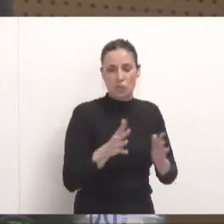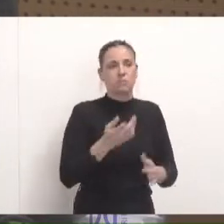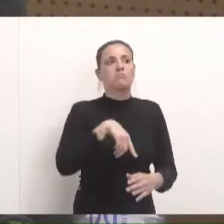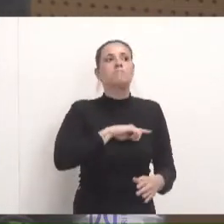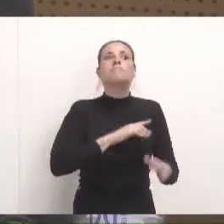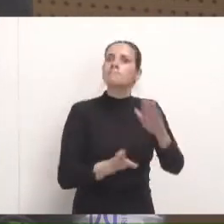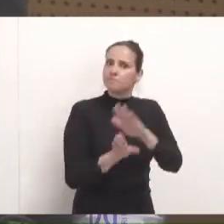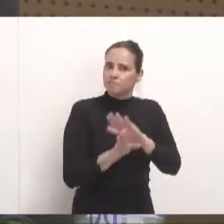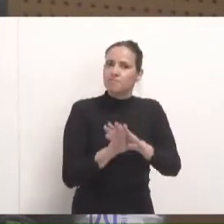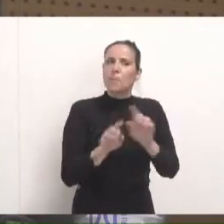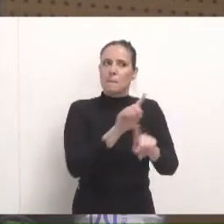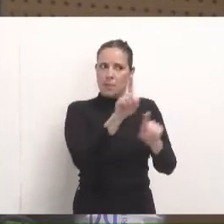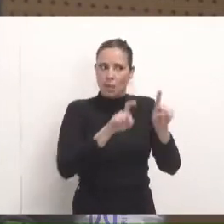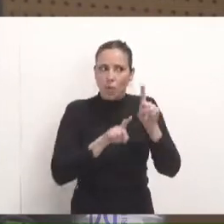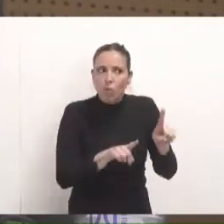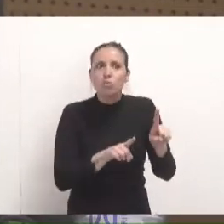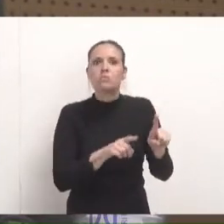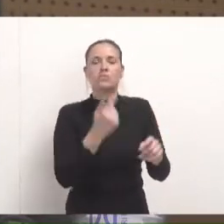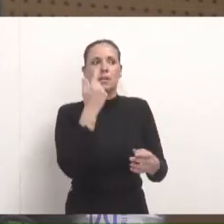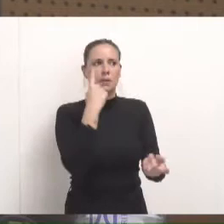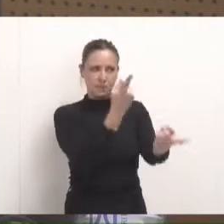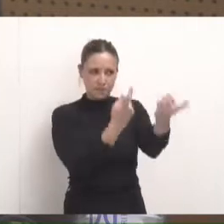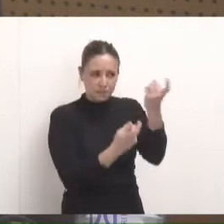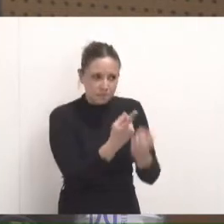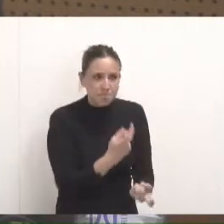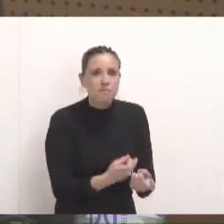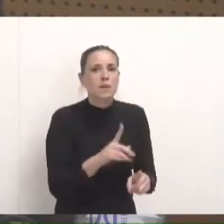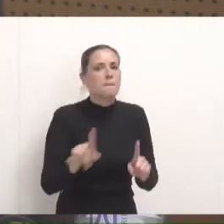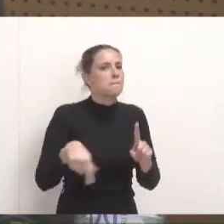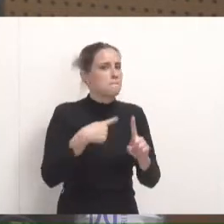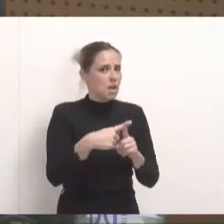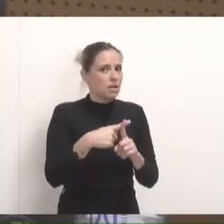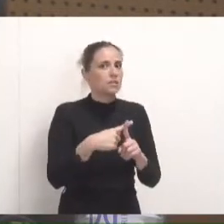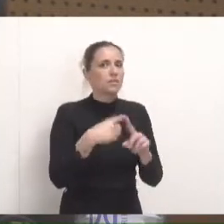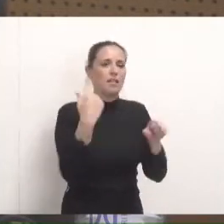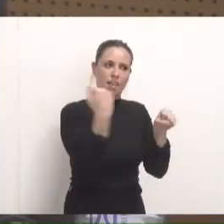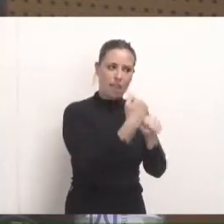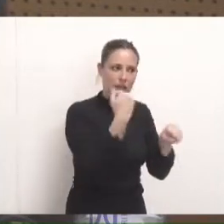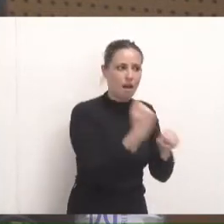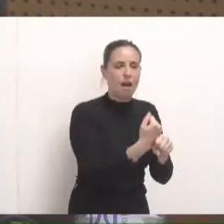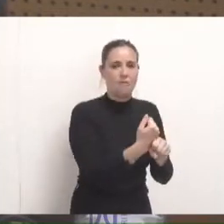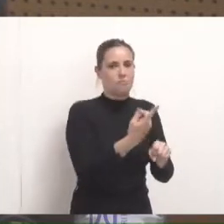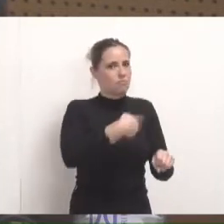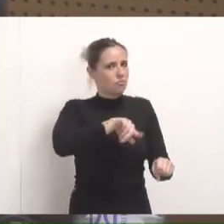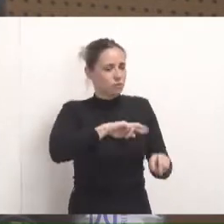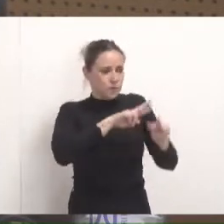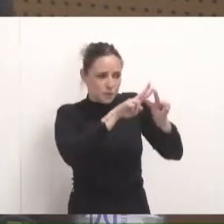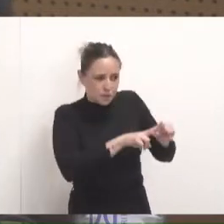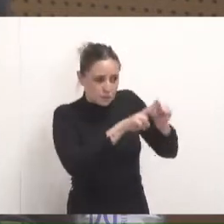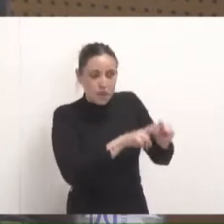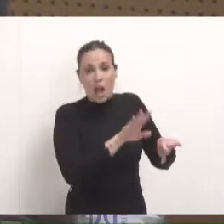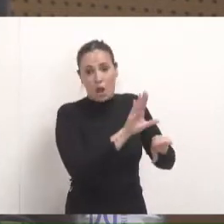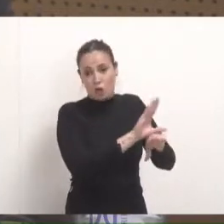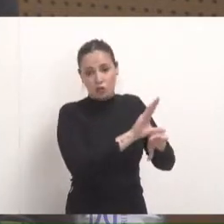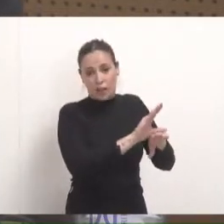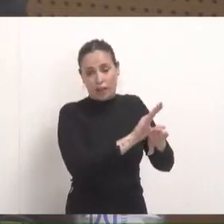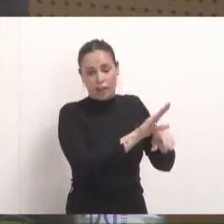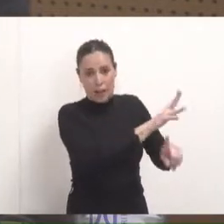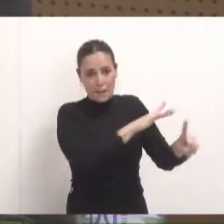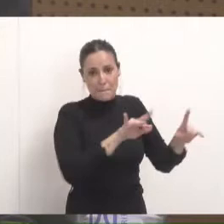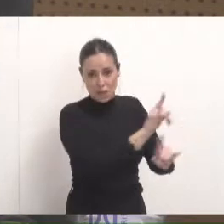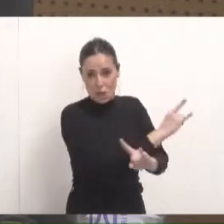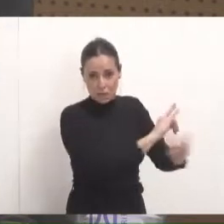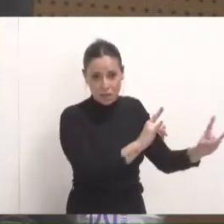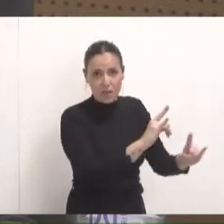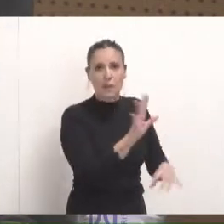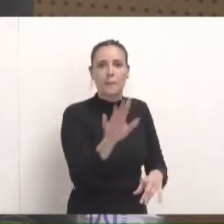asunto, hemos seguido con interés fundamentalmente la labor que se está desplegando desde la Consejería de Medio Ambiente. También en la pasada